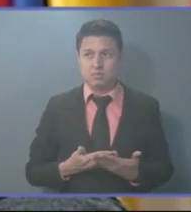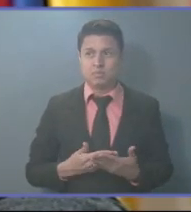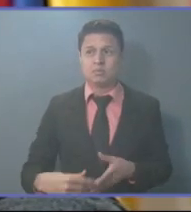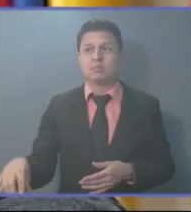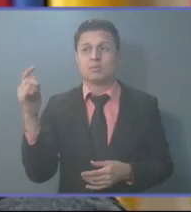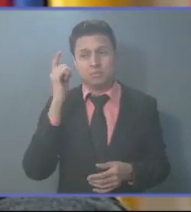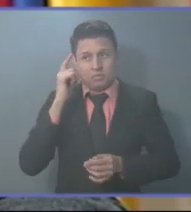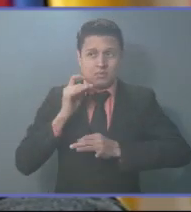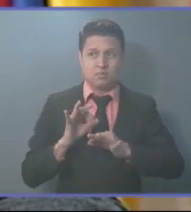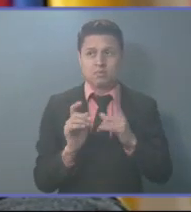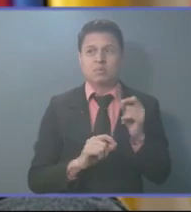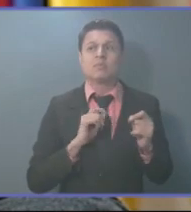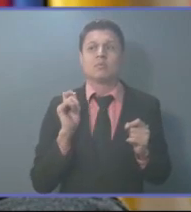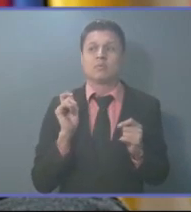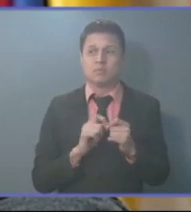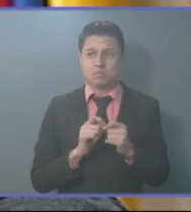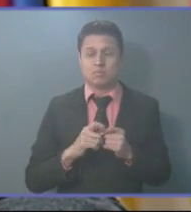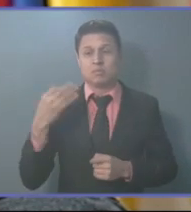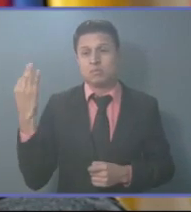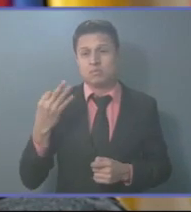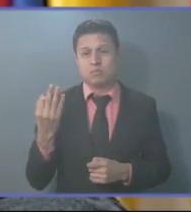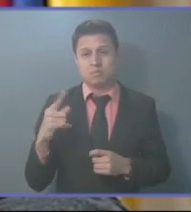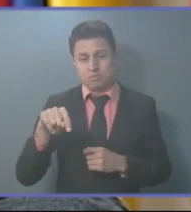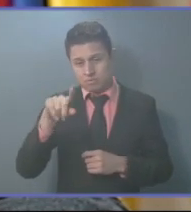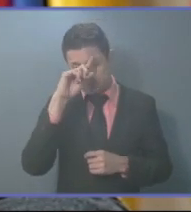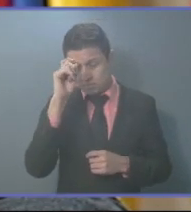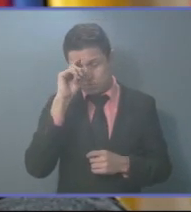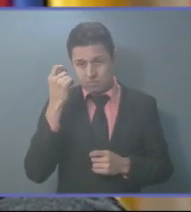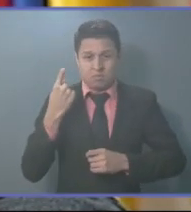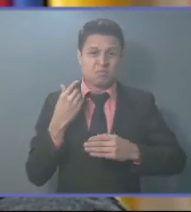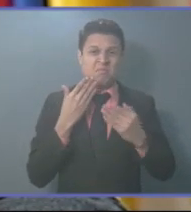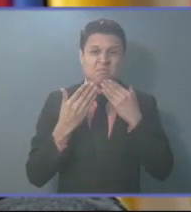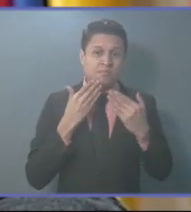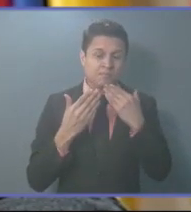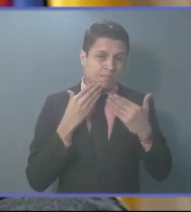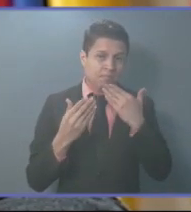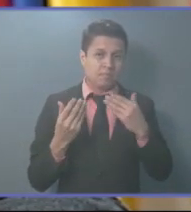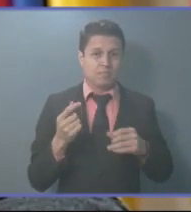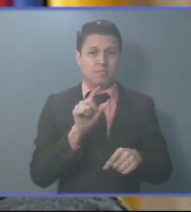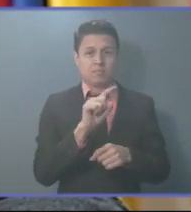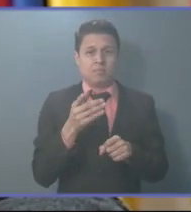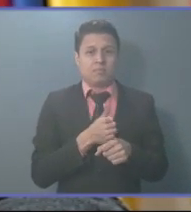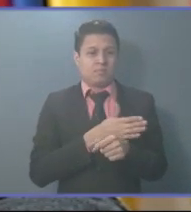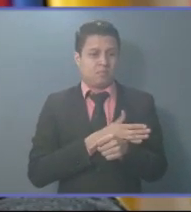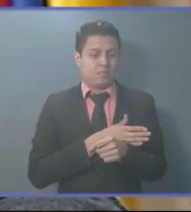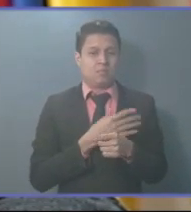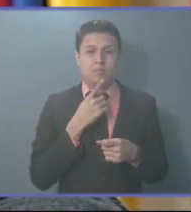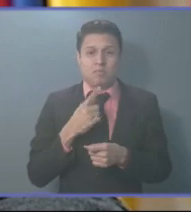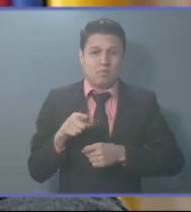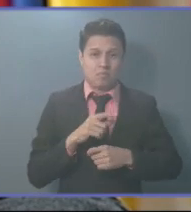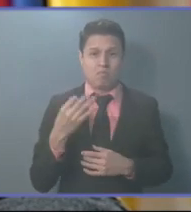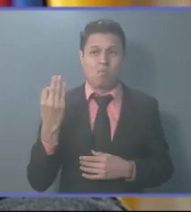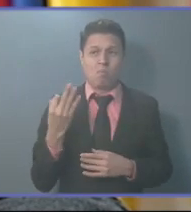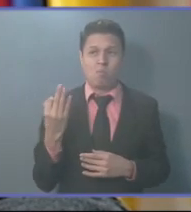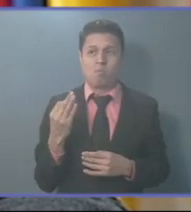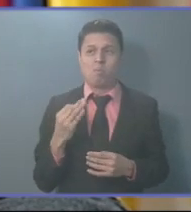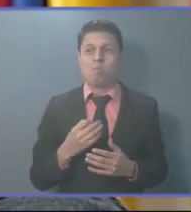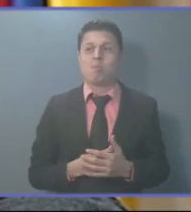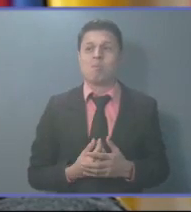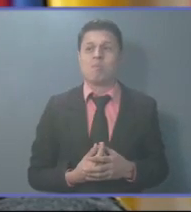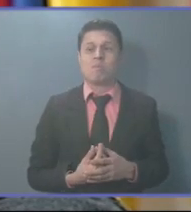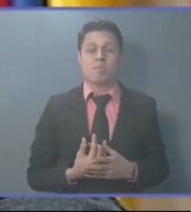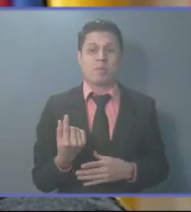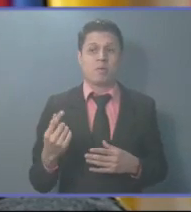consideren estrictamente necesarios mencionados en el inciso anterior los cuales serán con el mínimo de